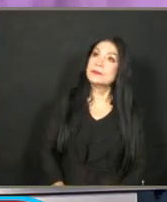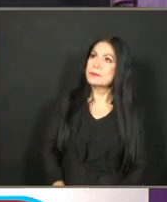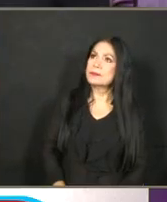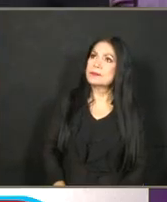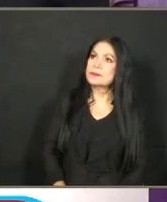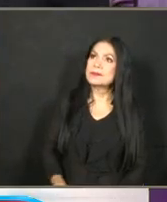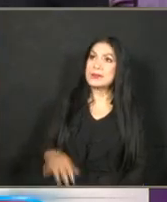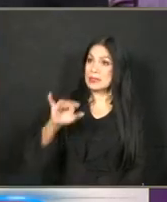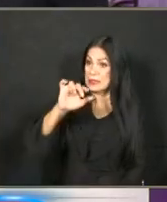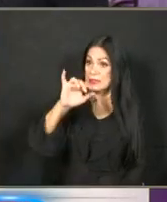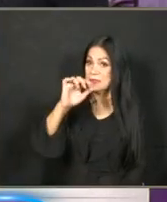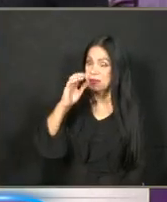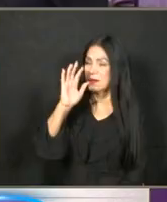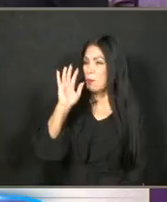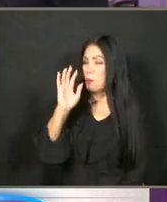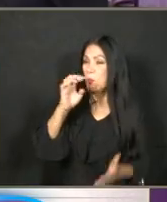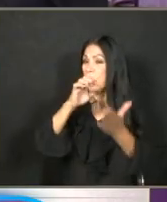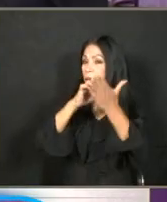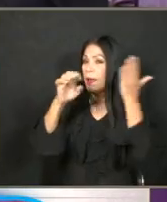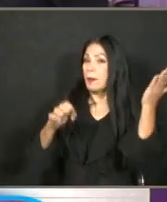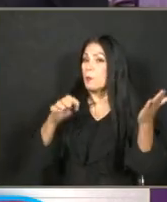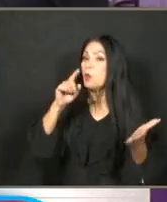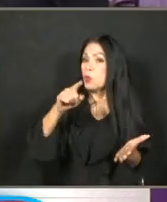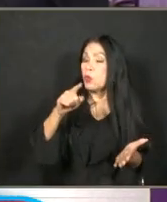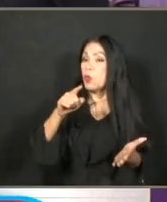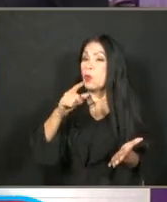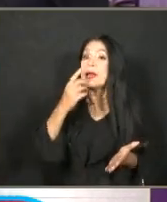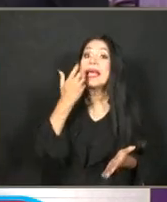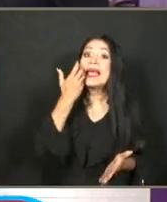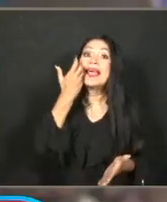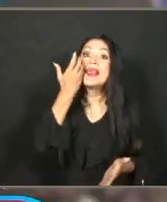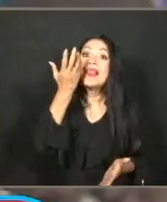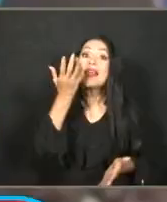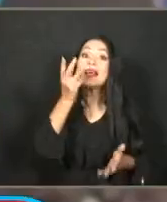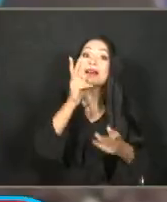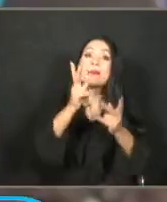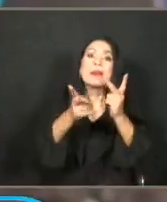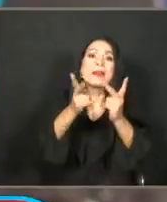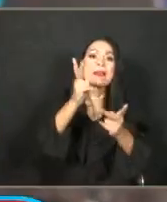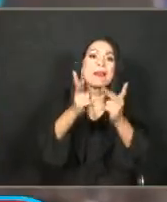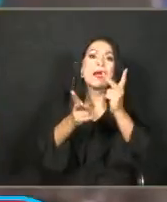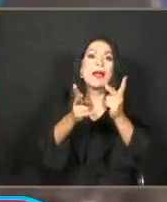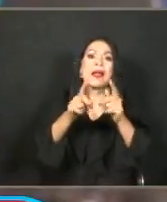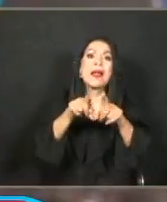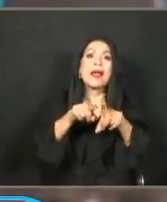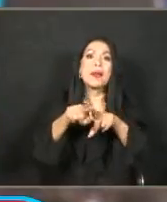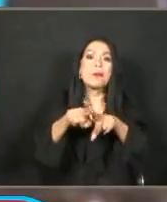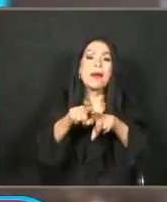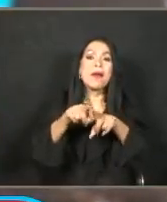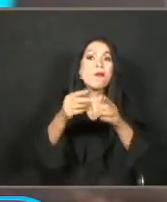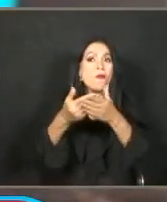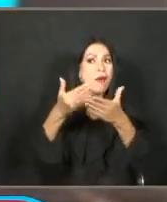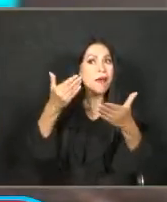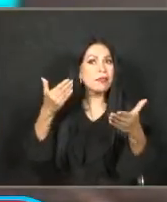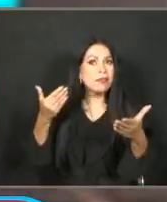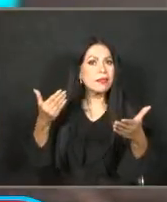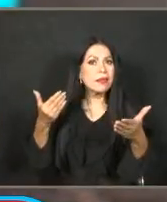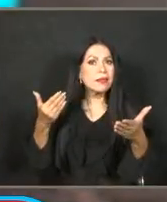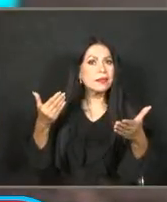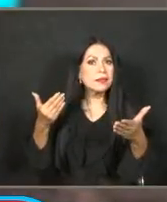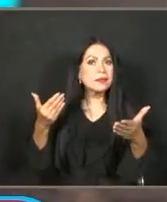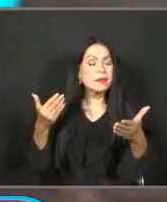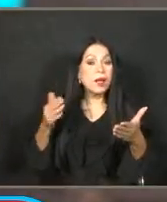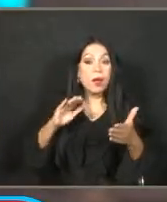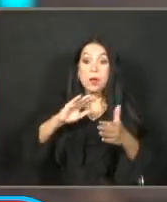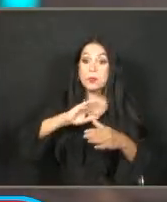hermano algo que lo hubieras querido decir fue tan repentino le dije todo no le dije todo y él también me dijo todo